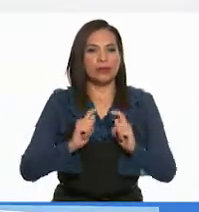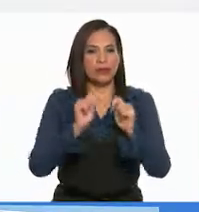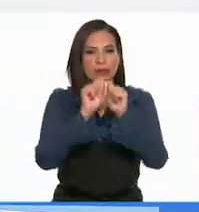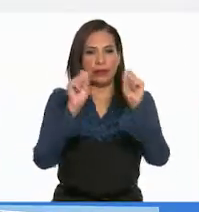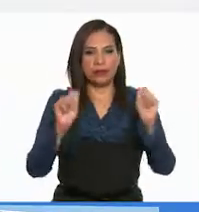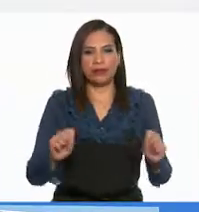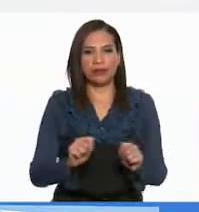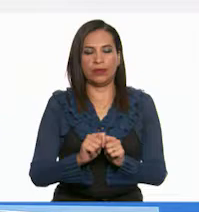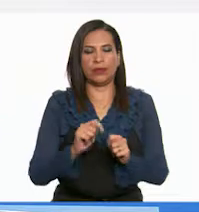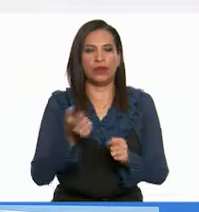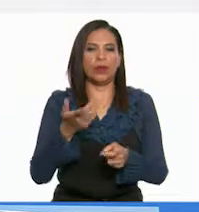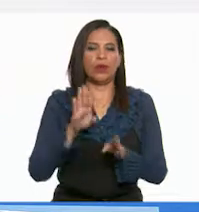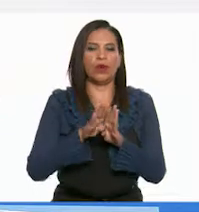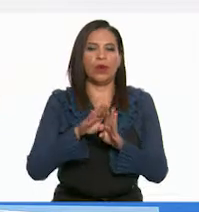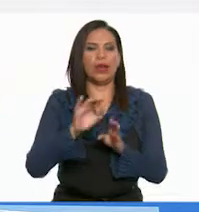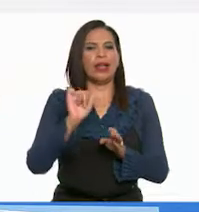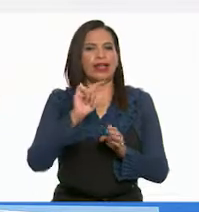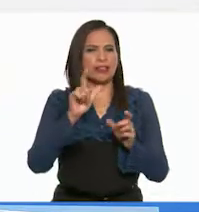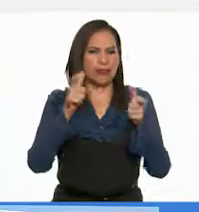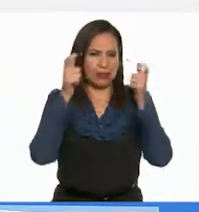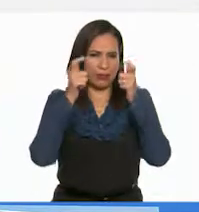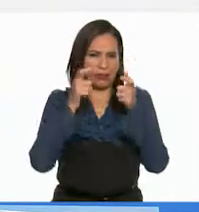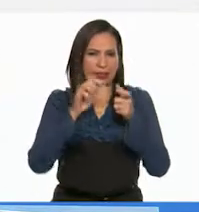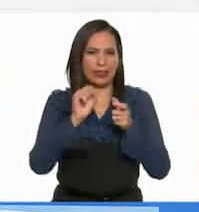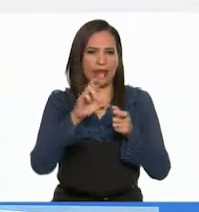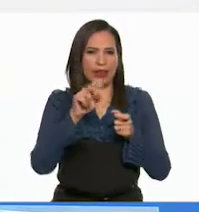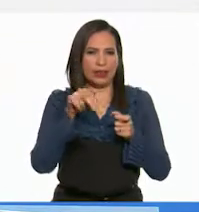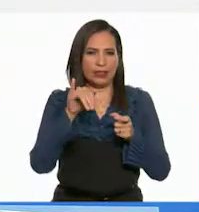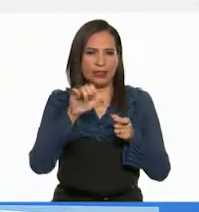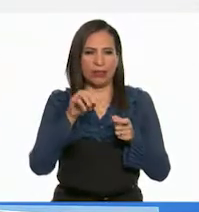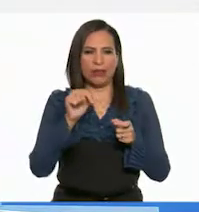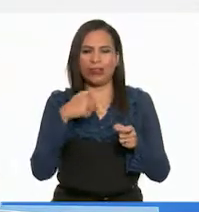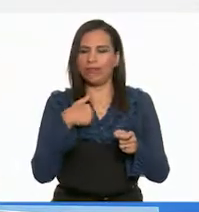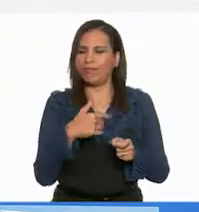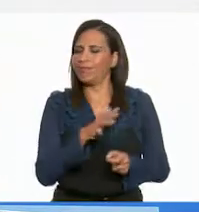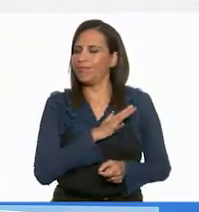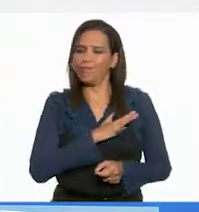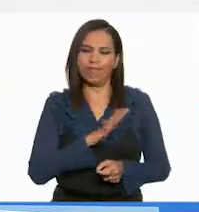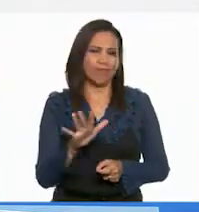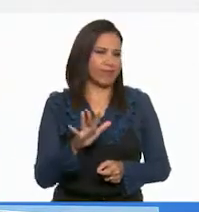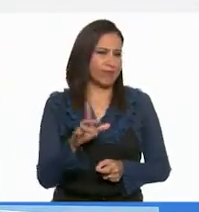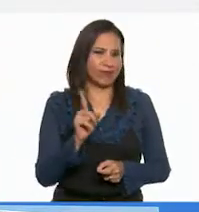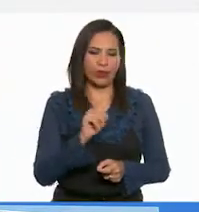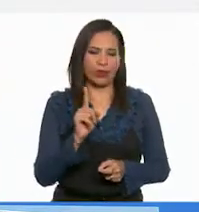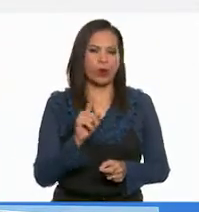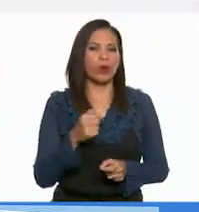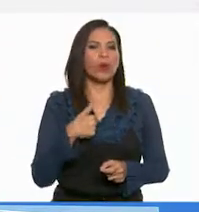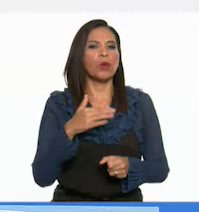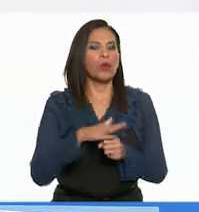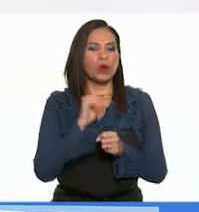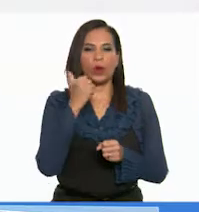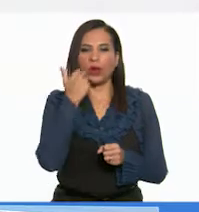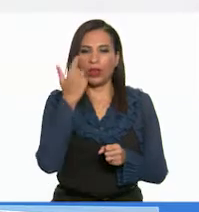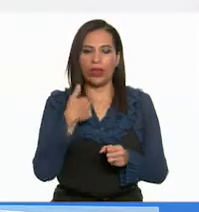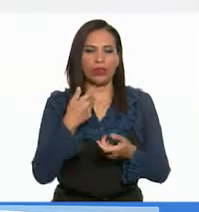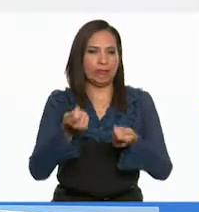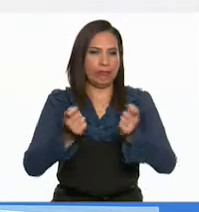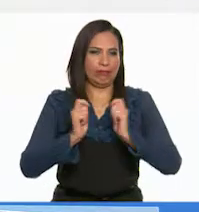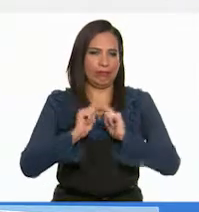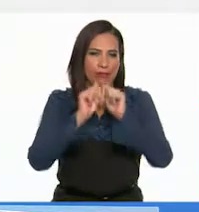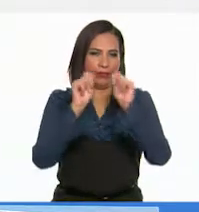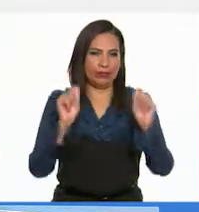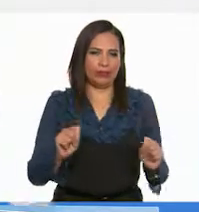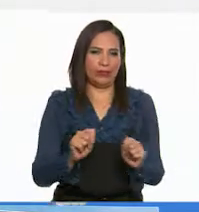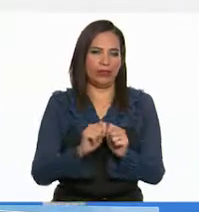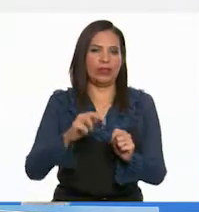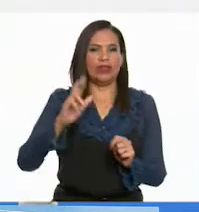de Alteza Serenísima, el cual por supuesto rechacé inmediatamente, porque yo no quería un título que recordara